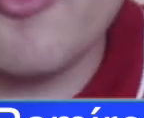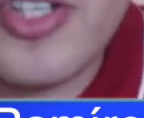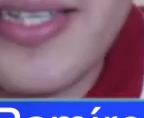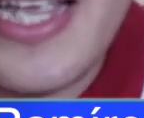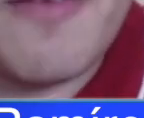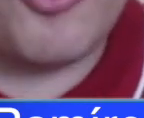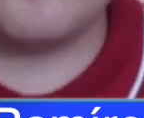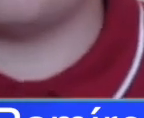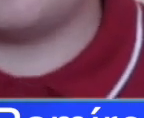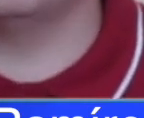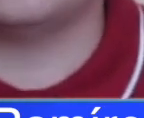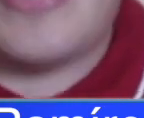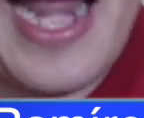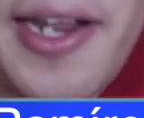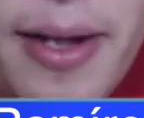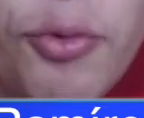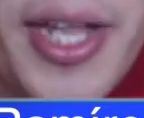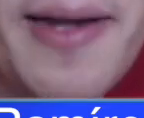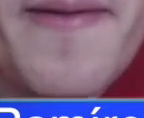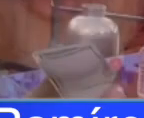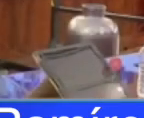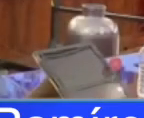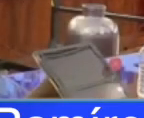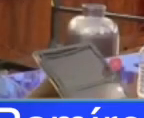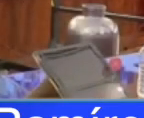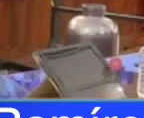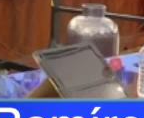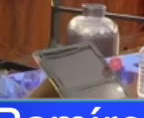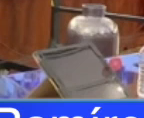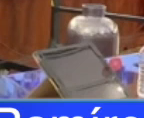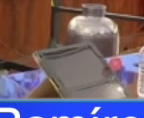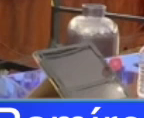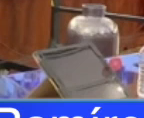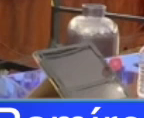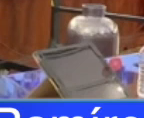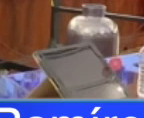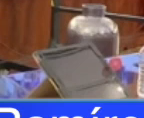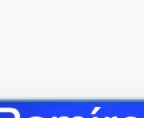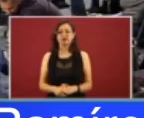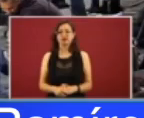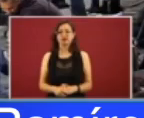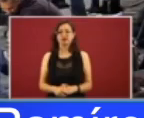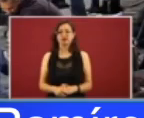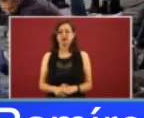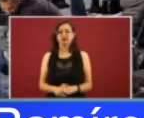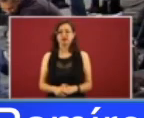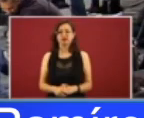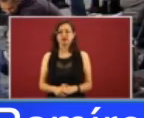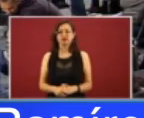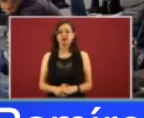de muchas y muchos ciudadanos a nivel mundial. Pero ¿qué fue lo que comentó Marcelo Ebrard en la